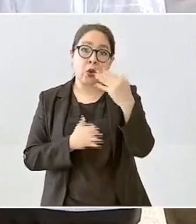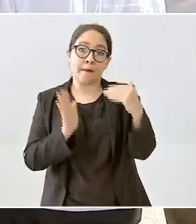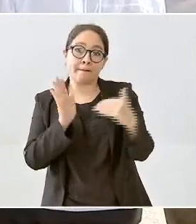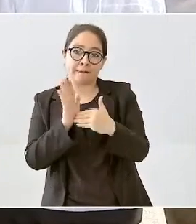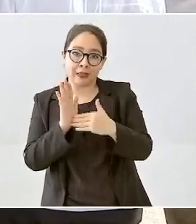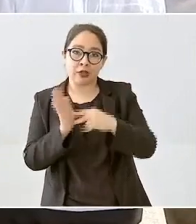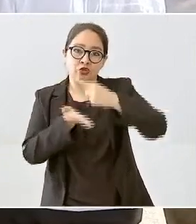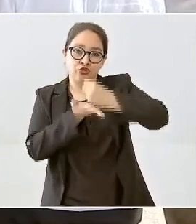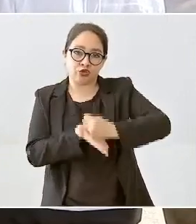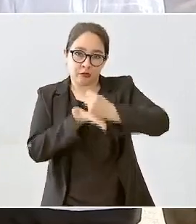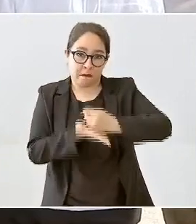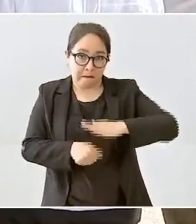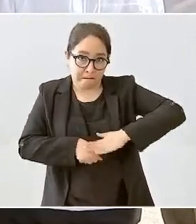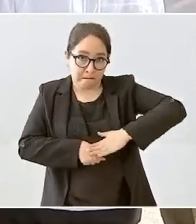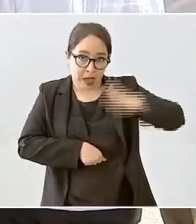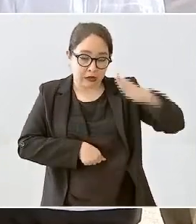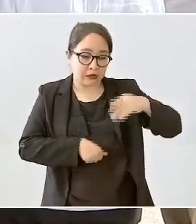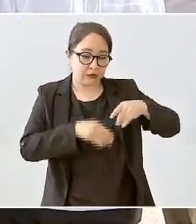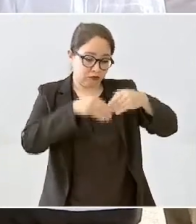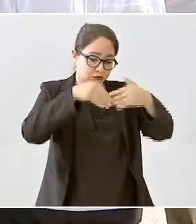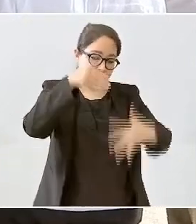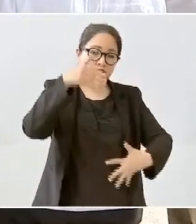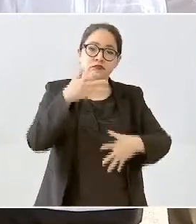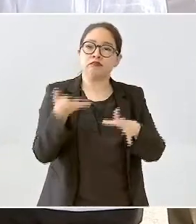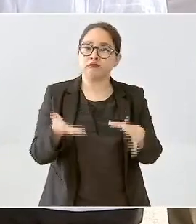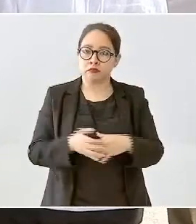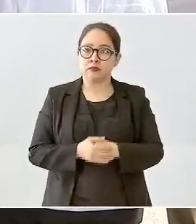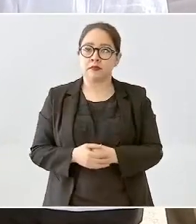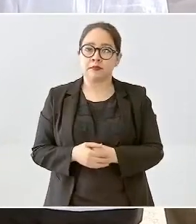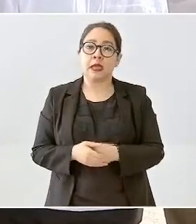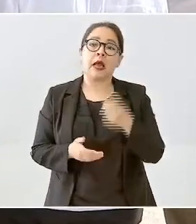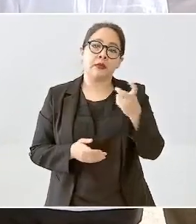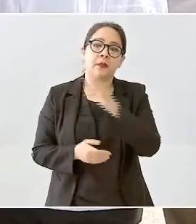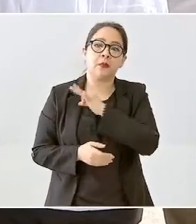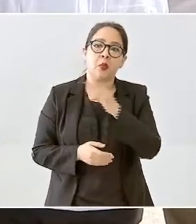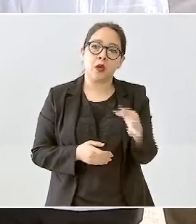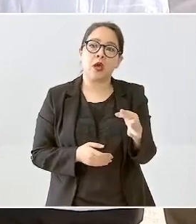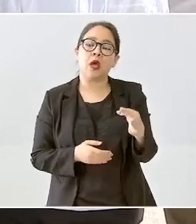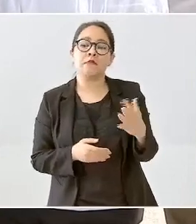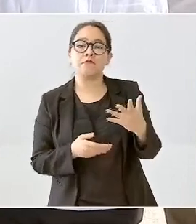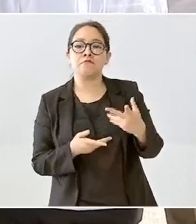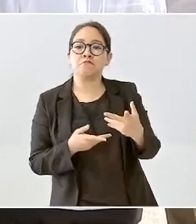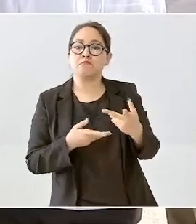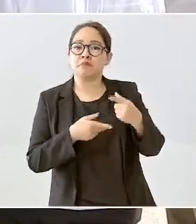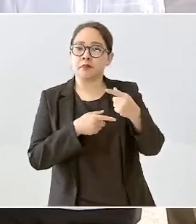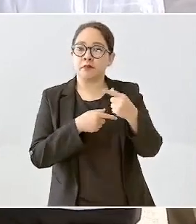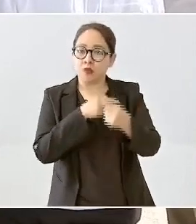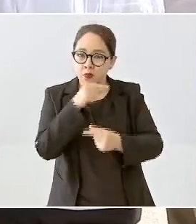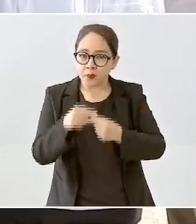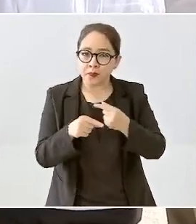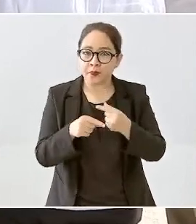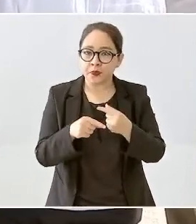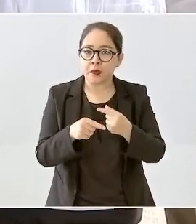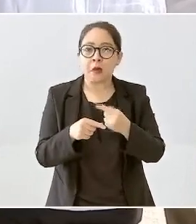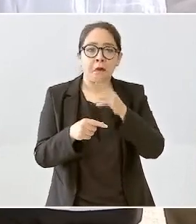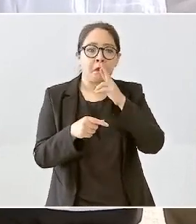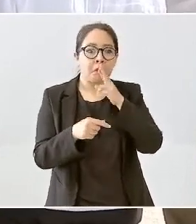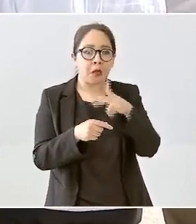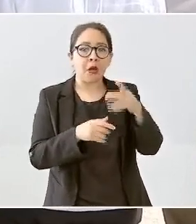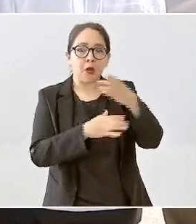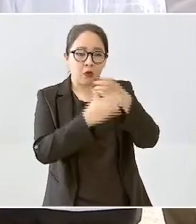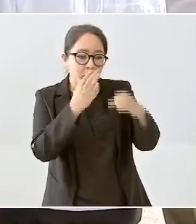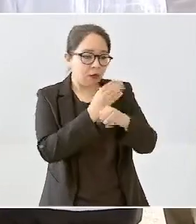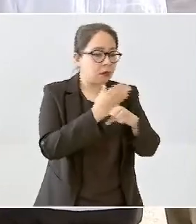de capacidad, que equivalen a 250 camiones. Entonces, esto va a permitir que haya mayor escala en el manejo de la carga y